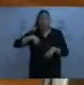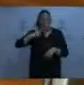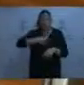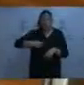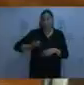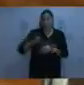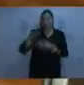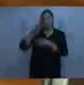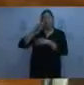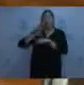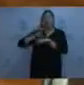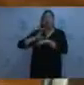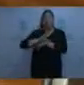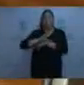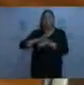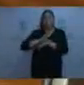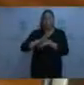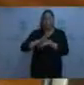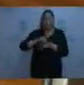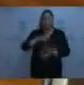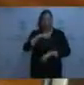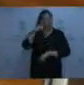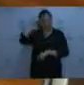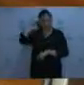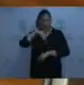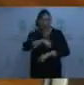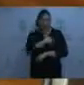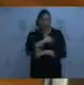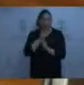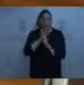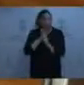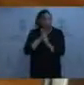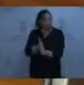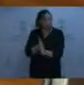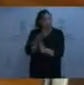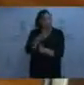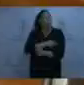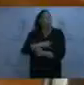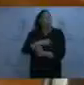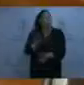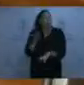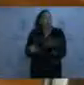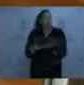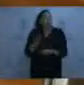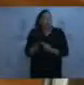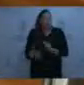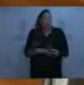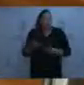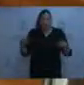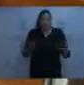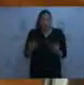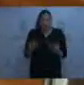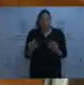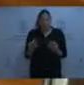director general de Ordenación Académica. ¿Y qué va a hacer esta comisión de evaluación? Bueno, pues en descarga del trabajo de